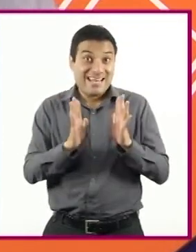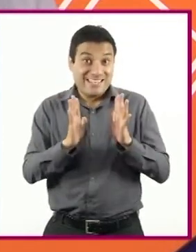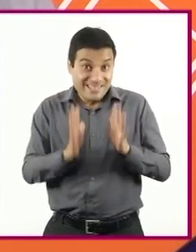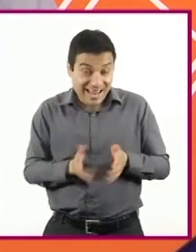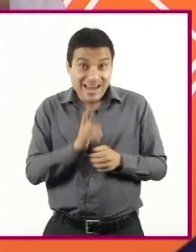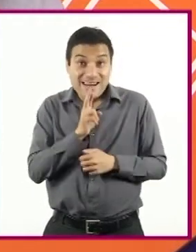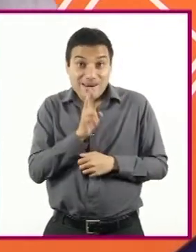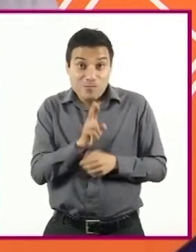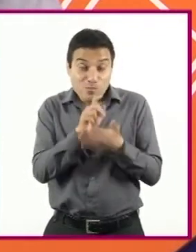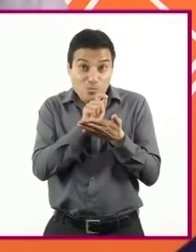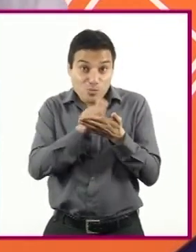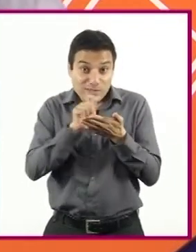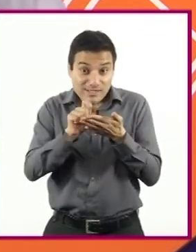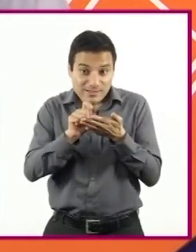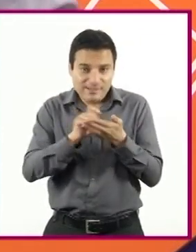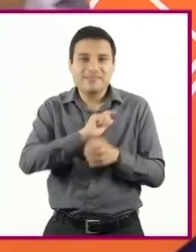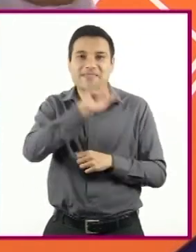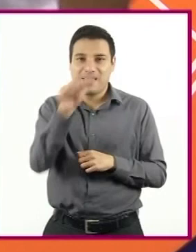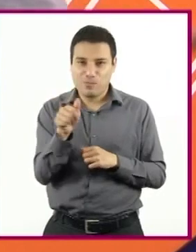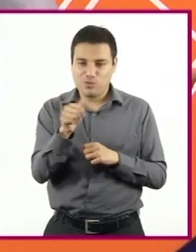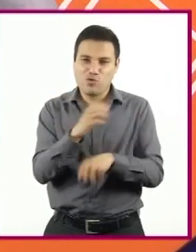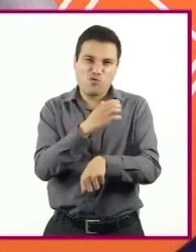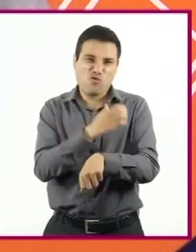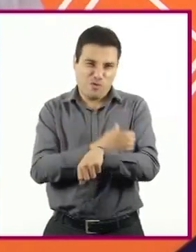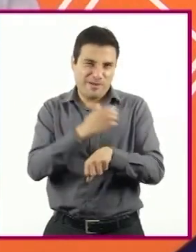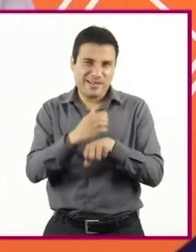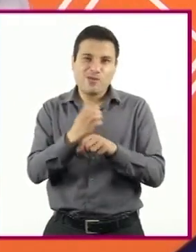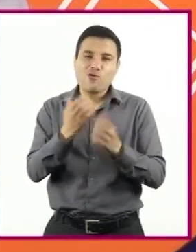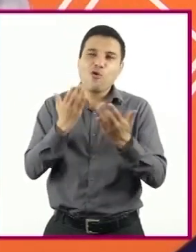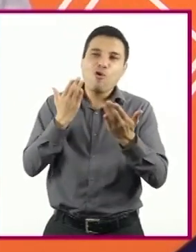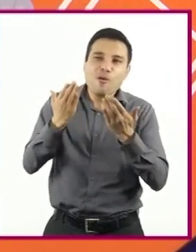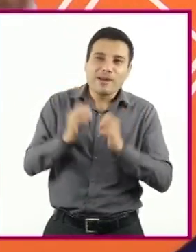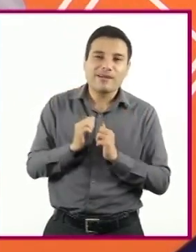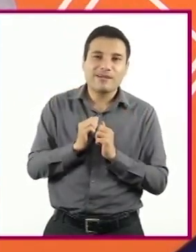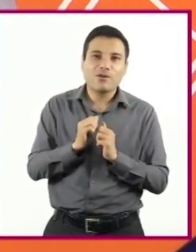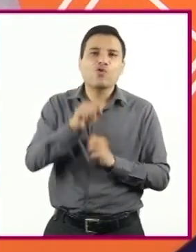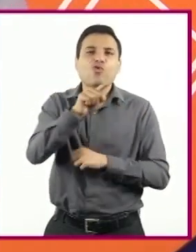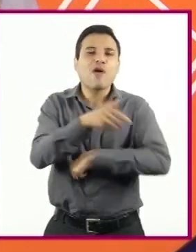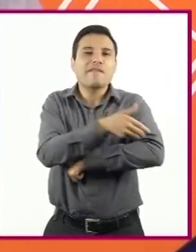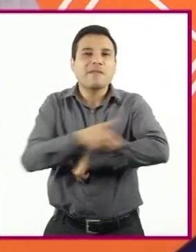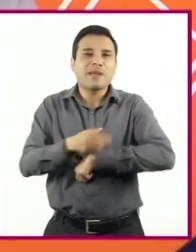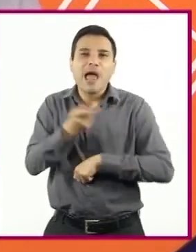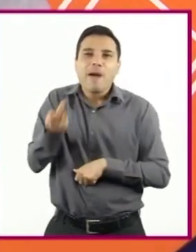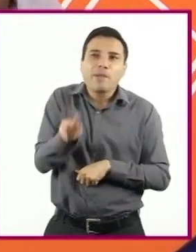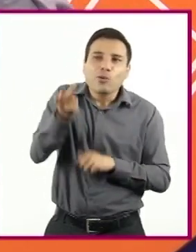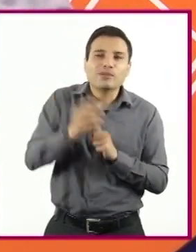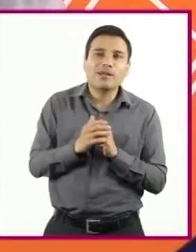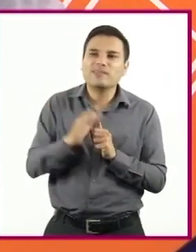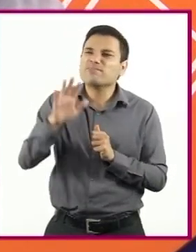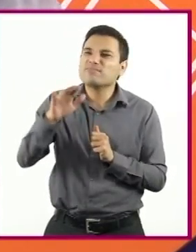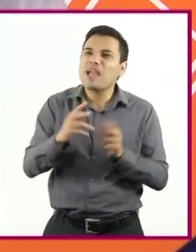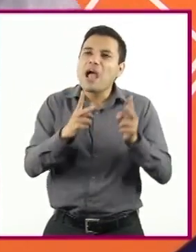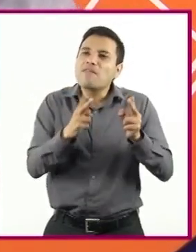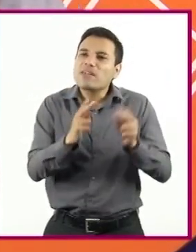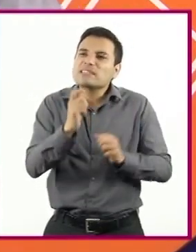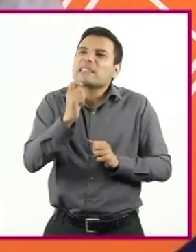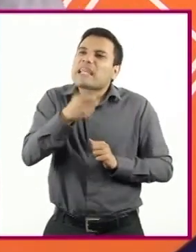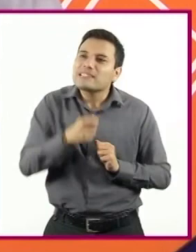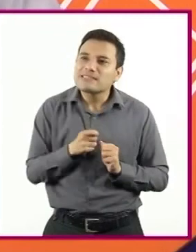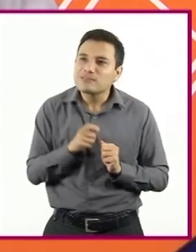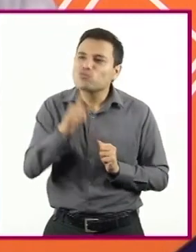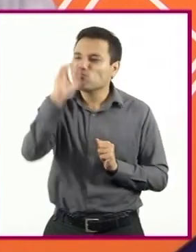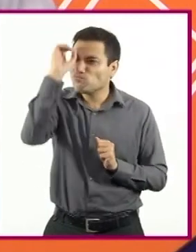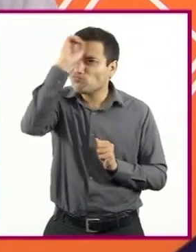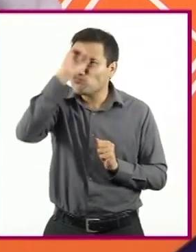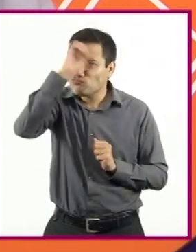completado su tabla, comparen sus respuestas con otro compañero o en casa pregunten a sus familiares sobre cuál es la interpretación que ellos le dan